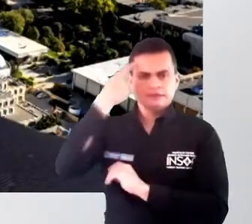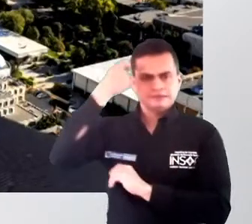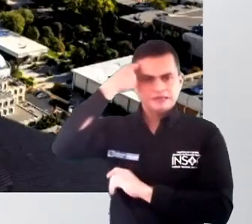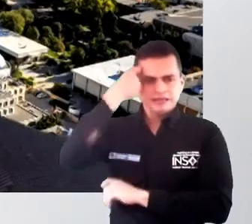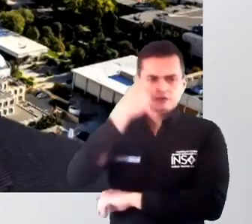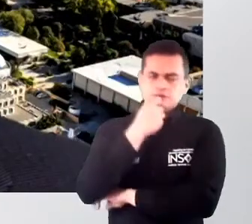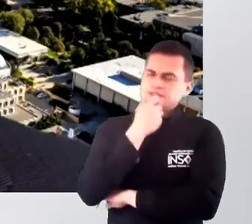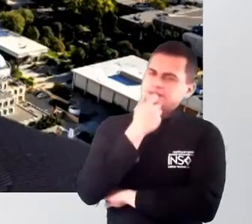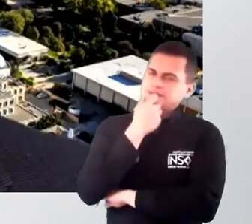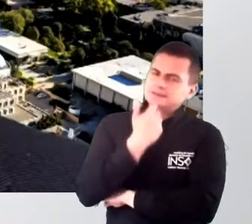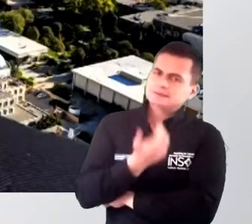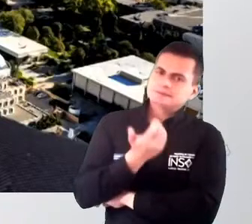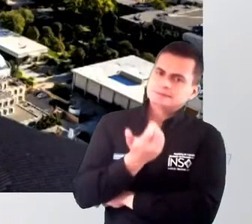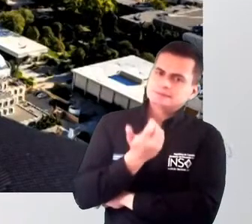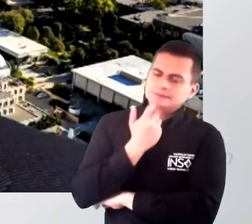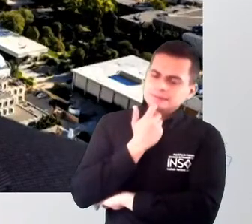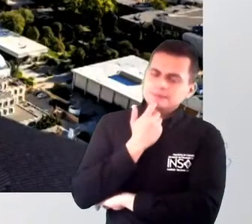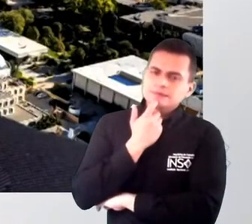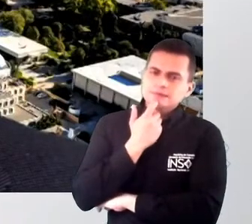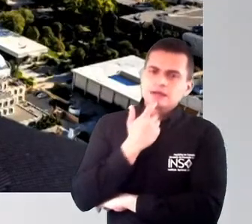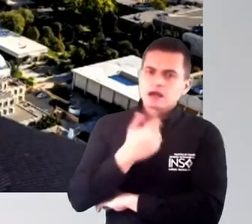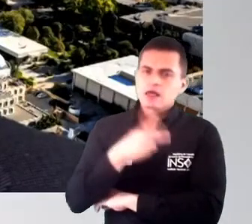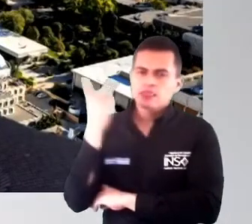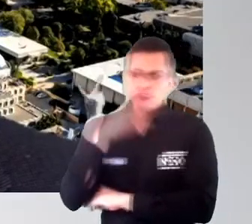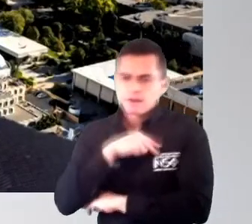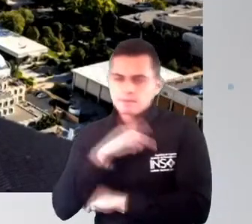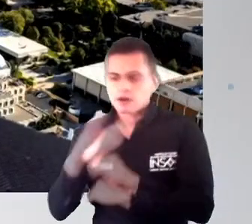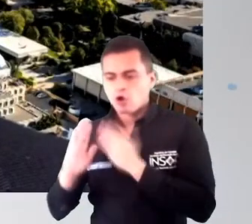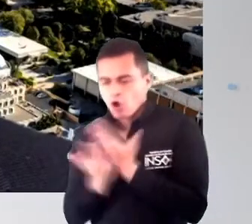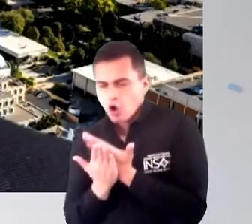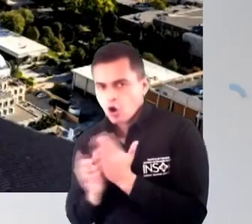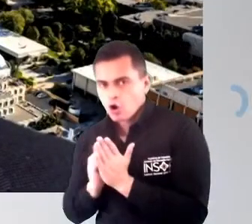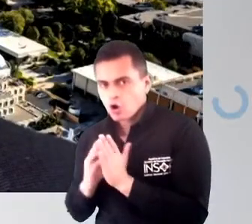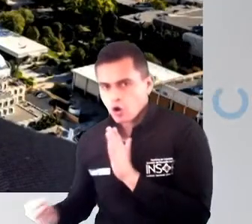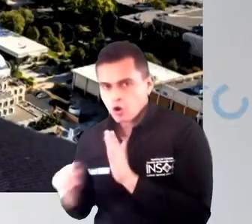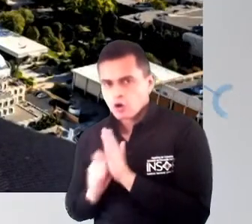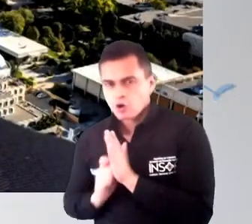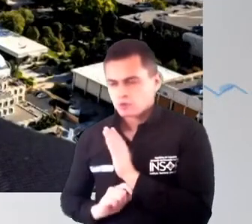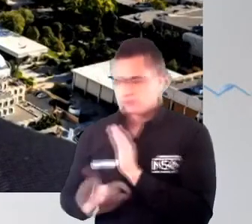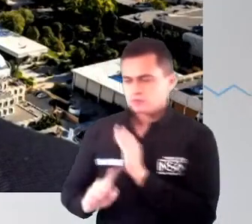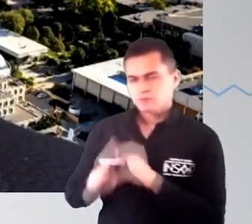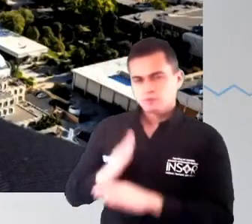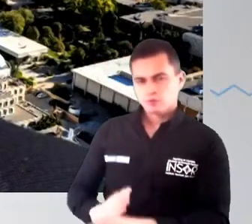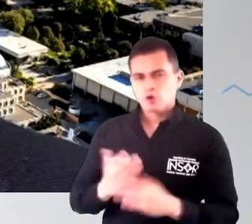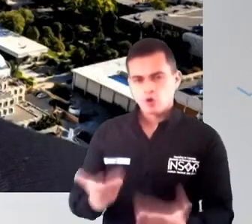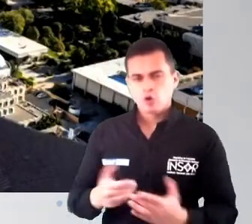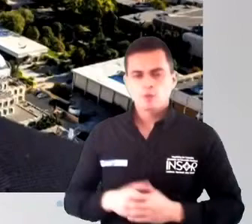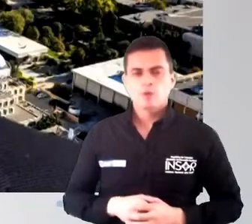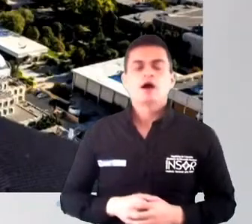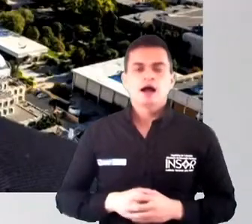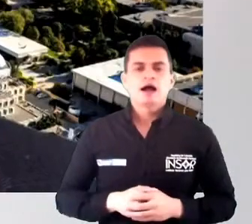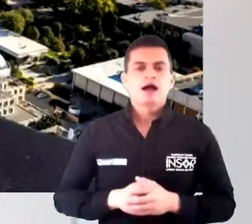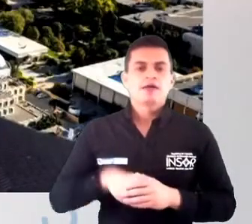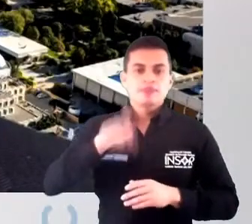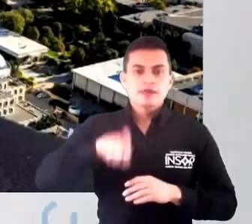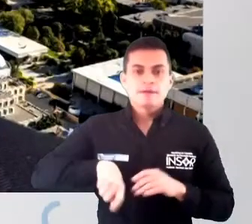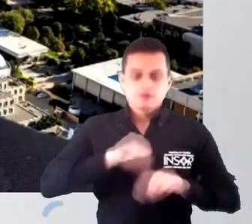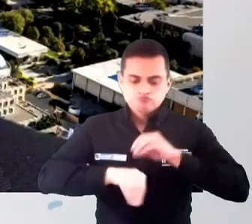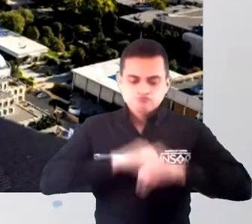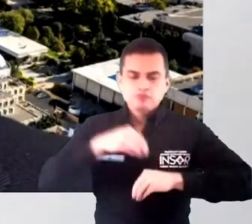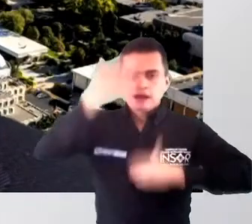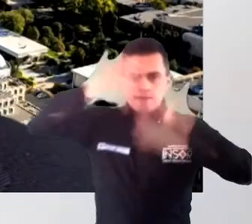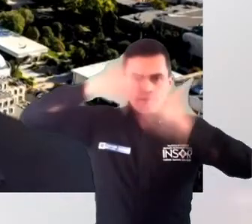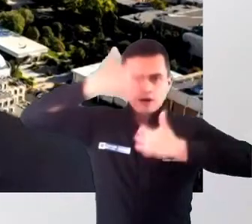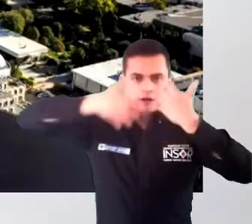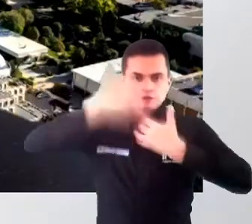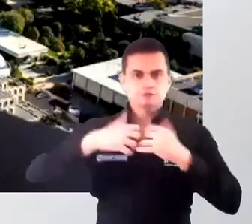con el ser copia o trampa en clase es crear unas evaluaciones que sean más auténticas